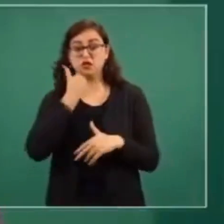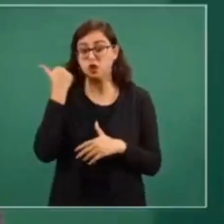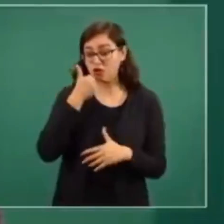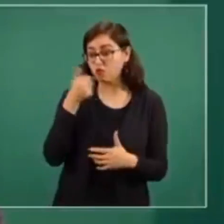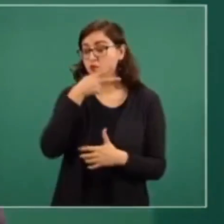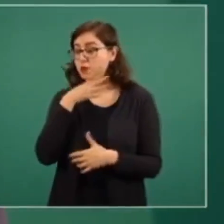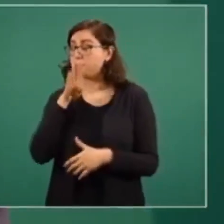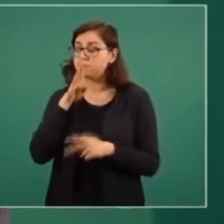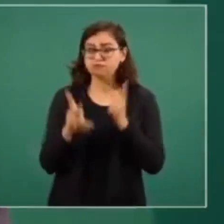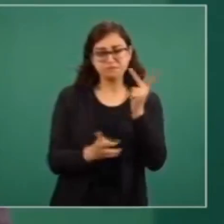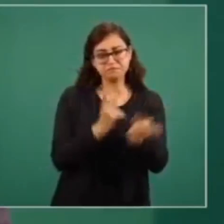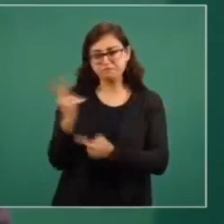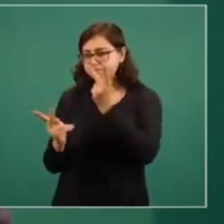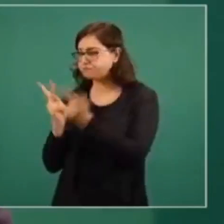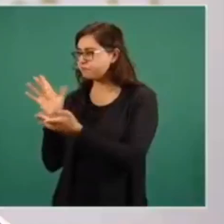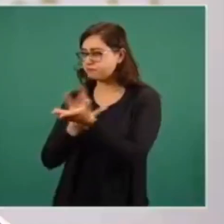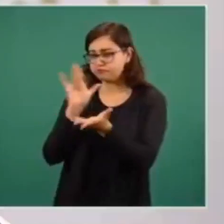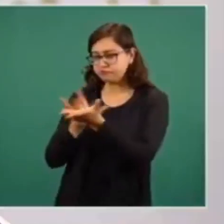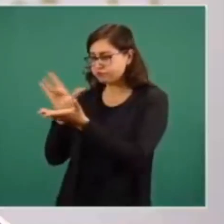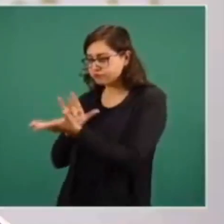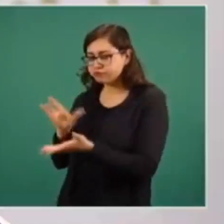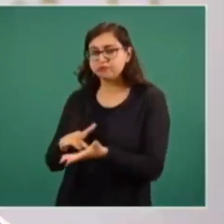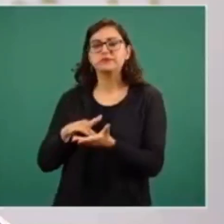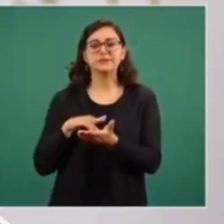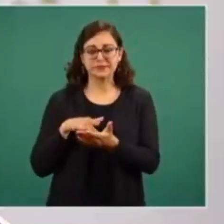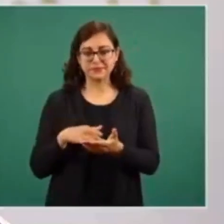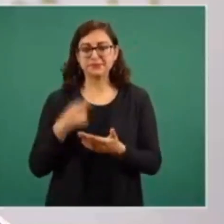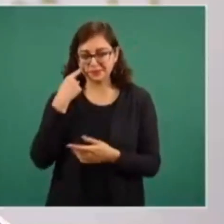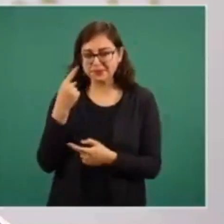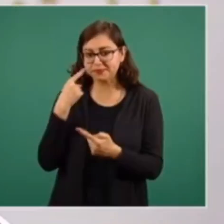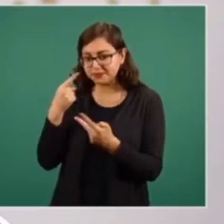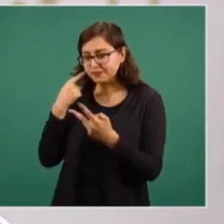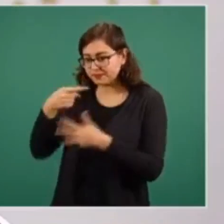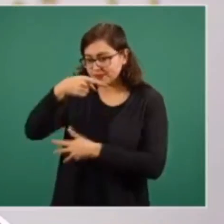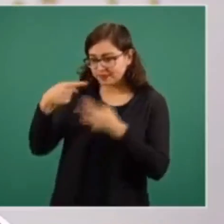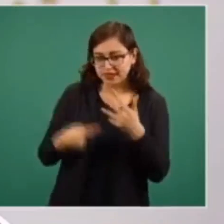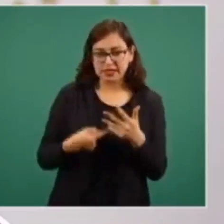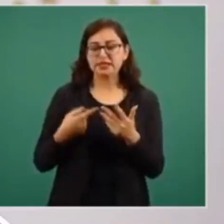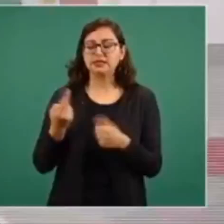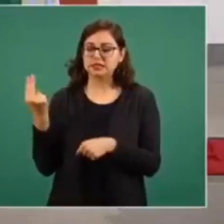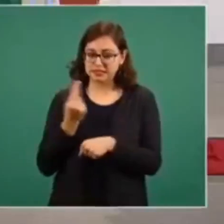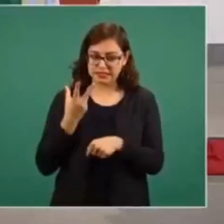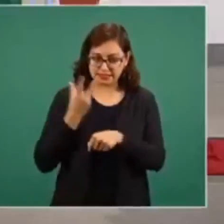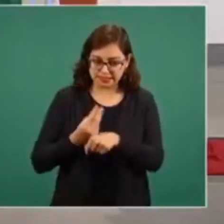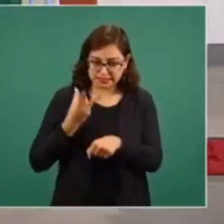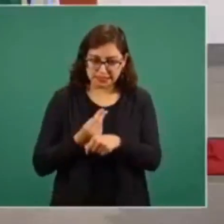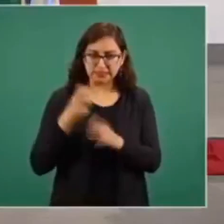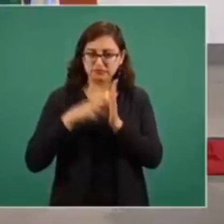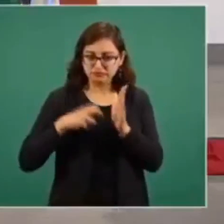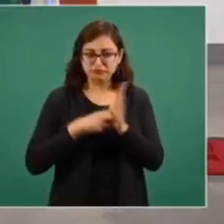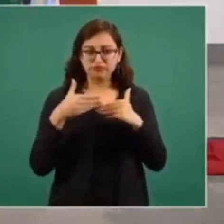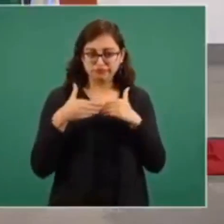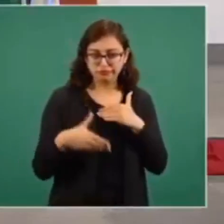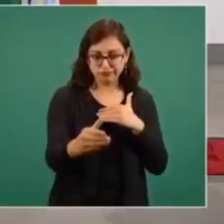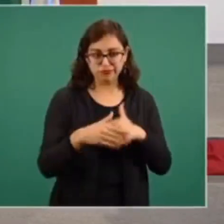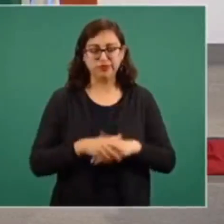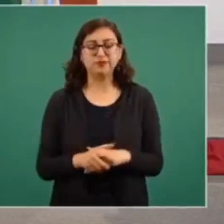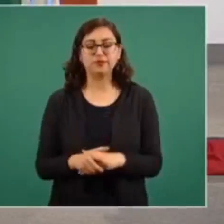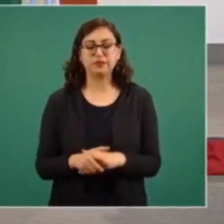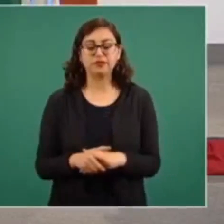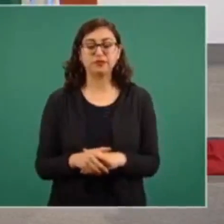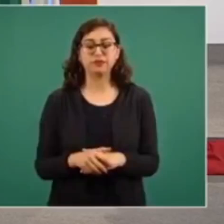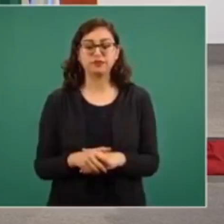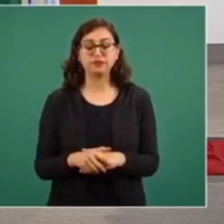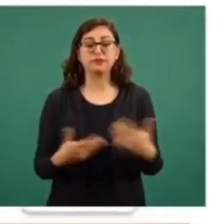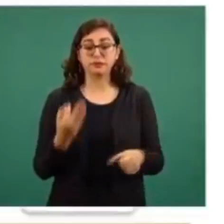hemos logrado conocer pues las principales características que debemos de apoyar en Aprende en Casa 3. Vamos a tener